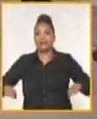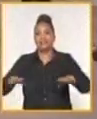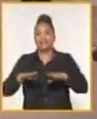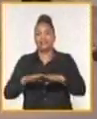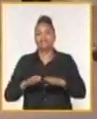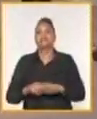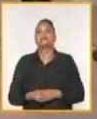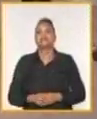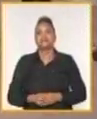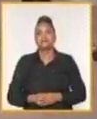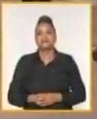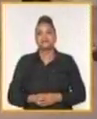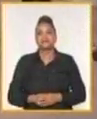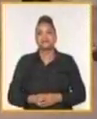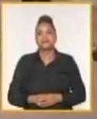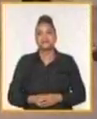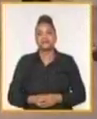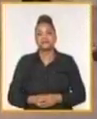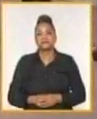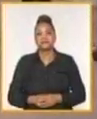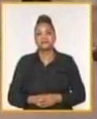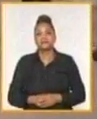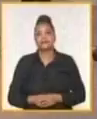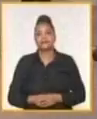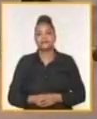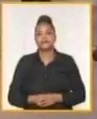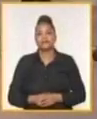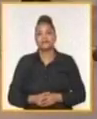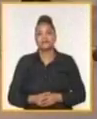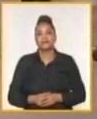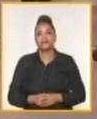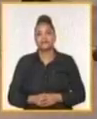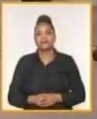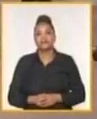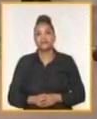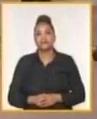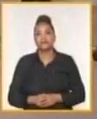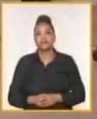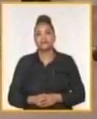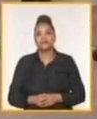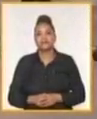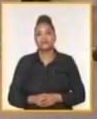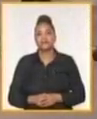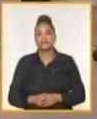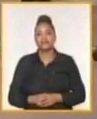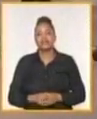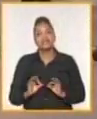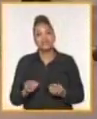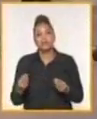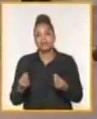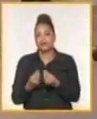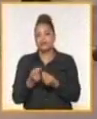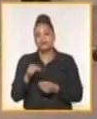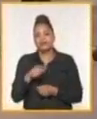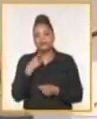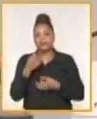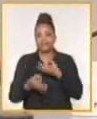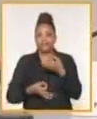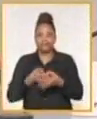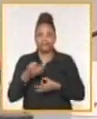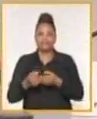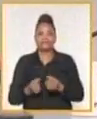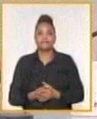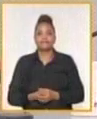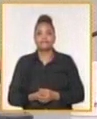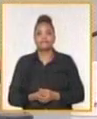También. Bueno, que se me cruzan los canales de la mesa redonda y nada, siempre los tenemos aquí con estos temas. Nos vamos